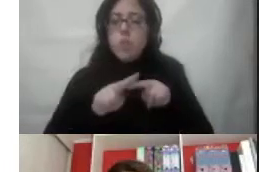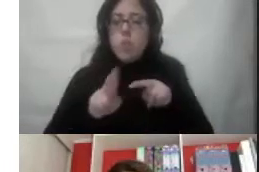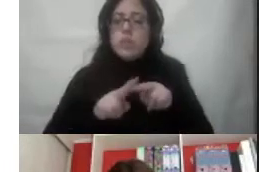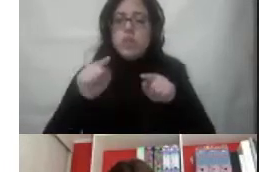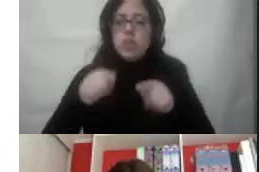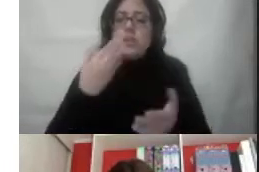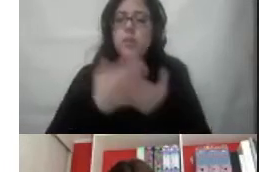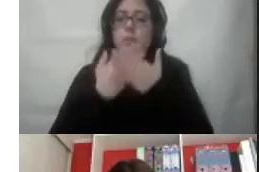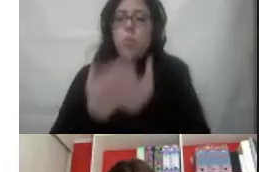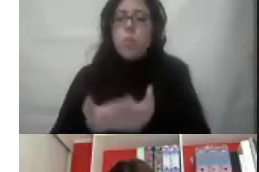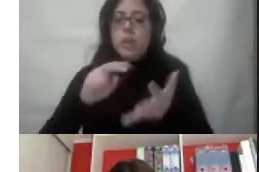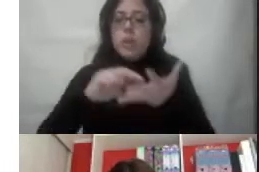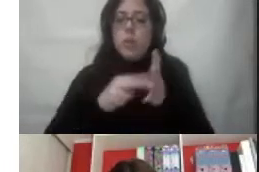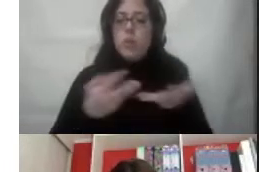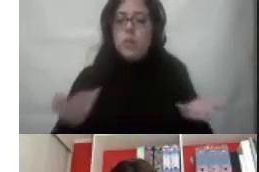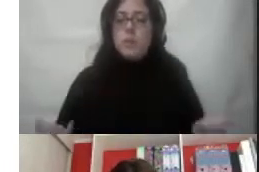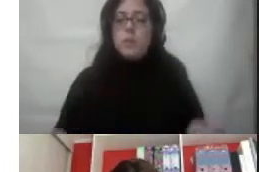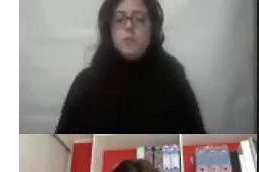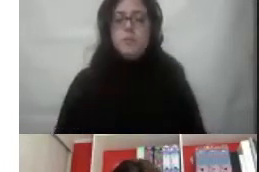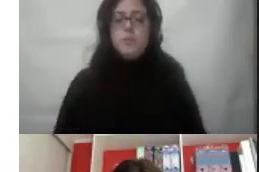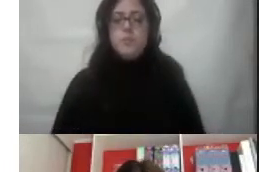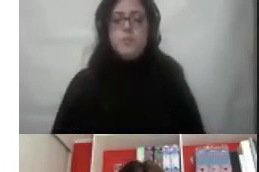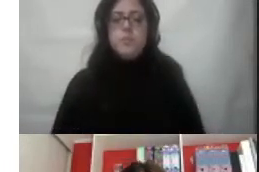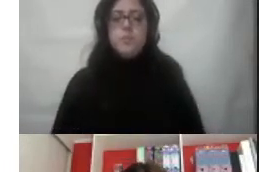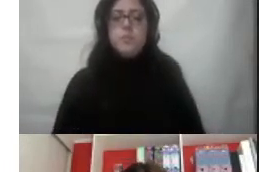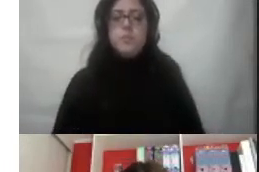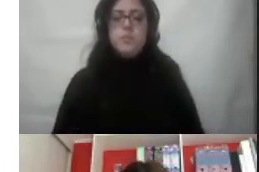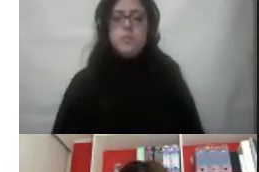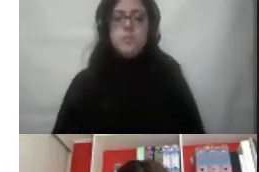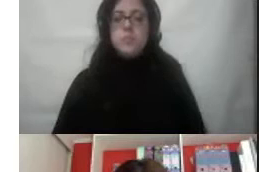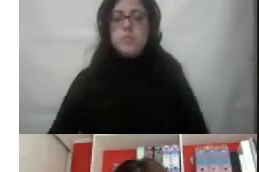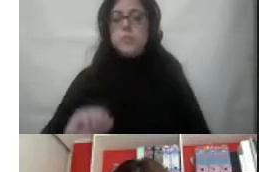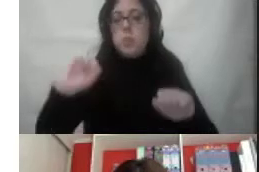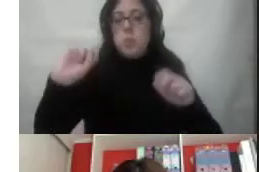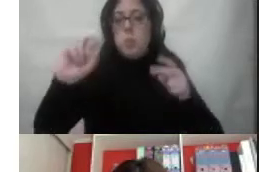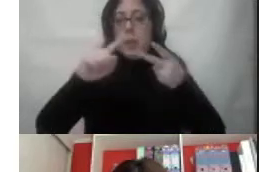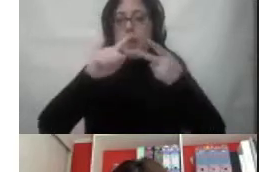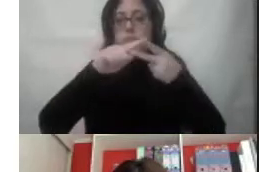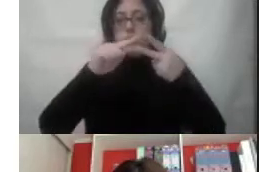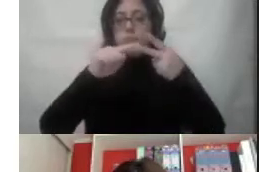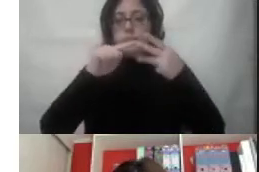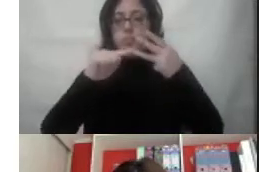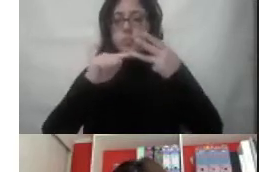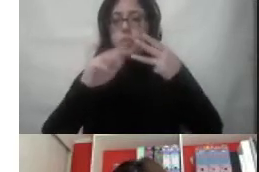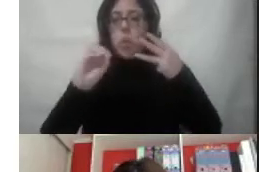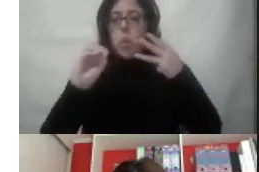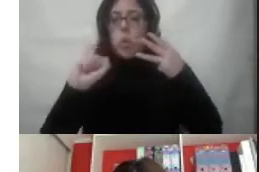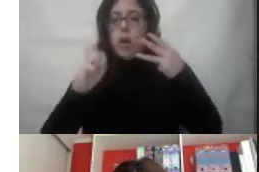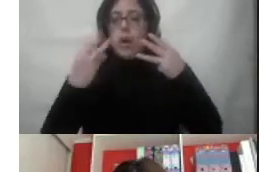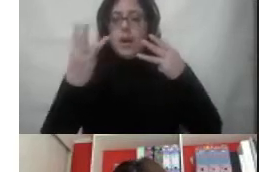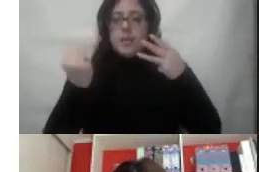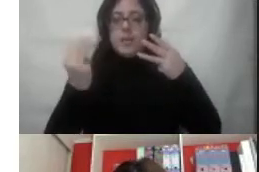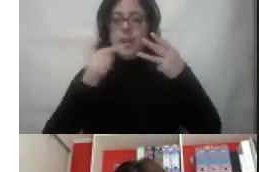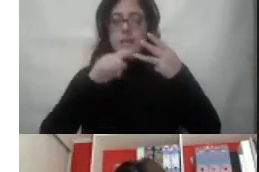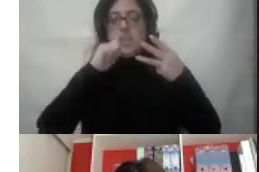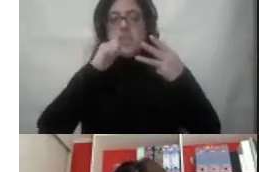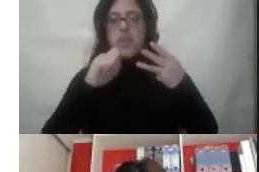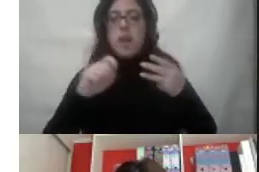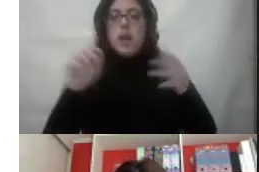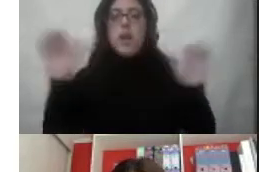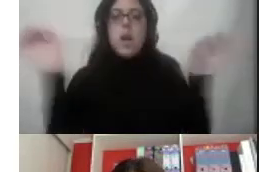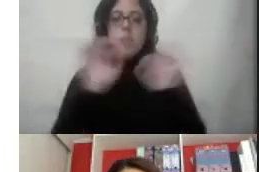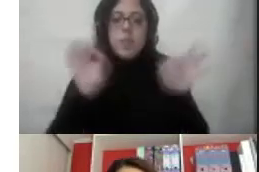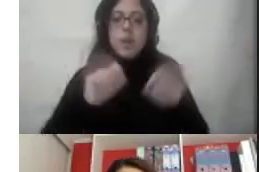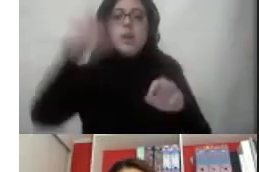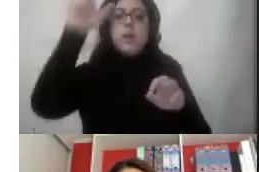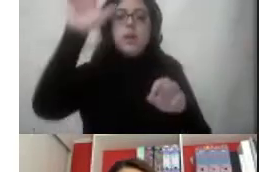esta problemática. Luego nos podríamos ir al OA 13, donde indica explicar las características físicas y humanas y económicas